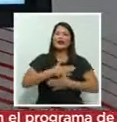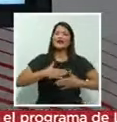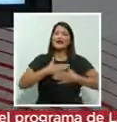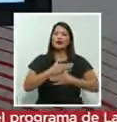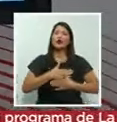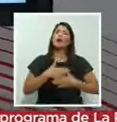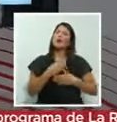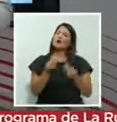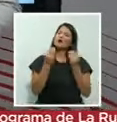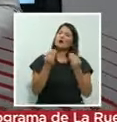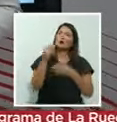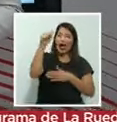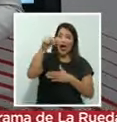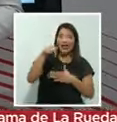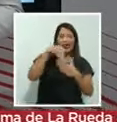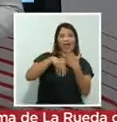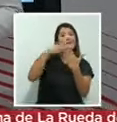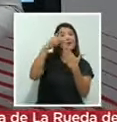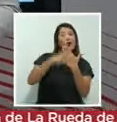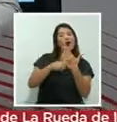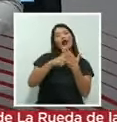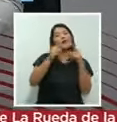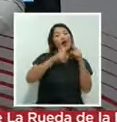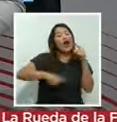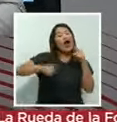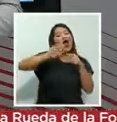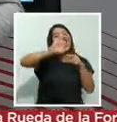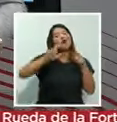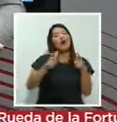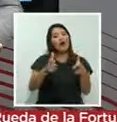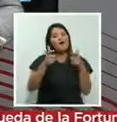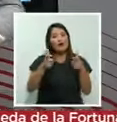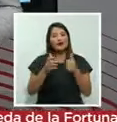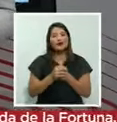bien acá en la Rueda de la Fortuna.